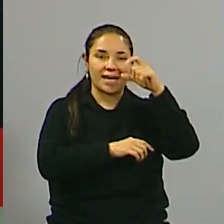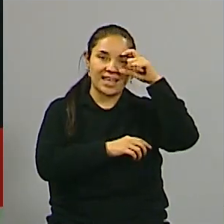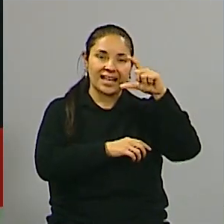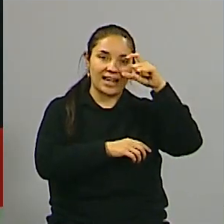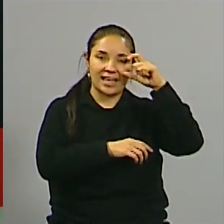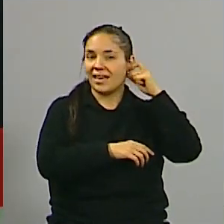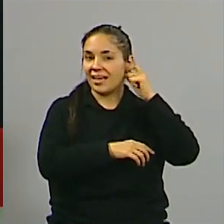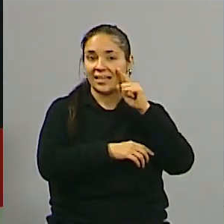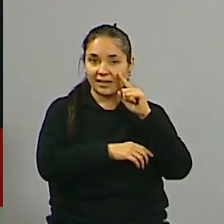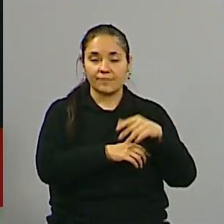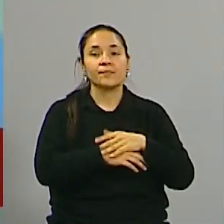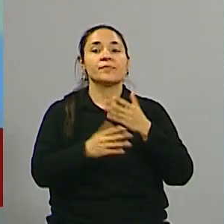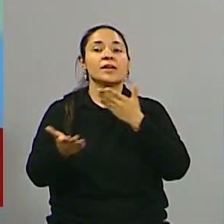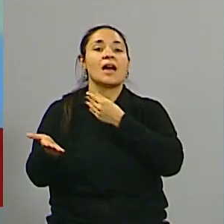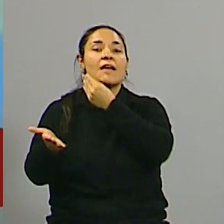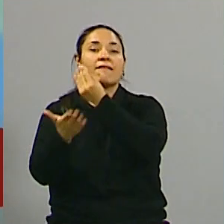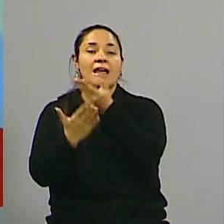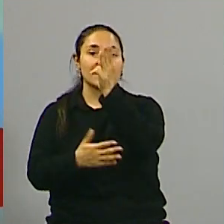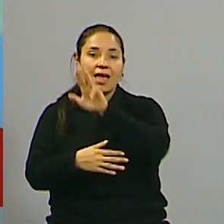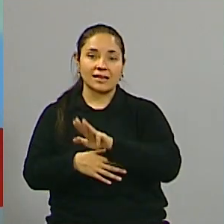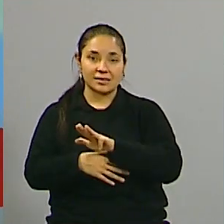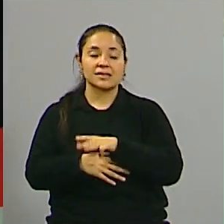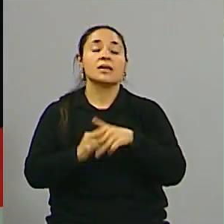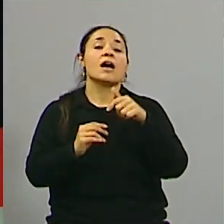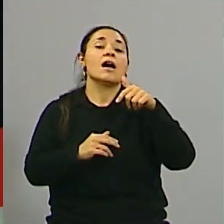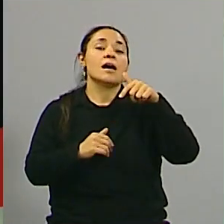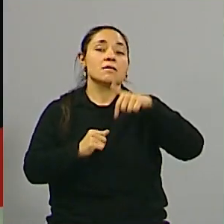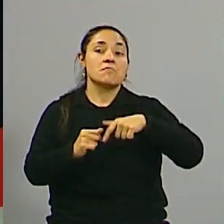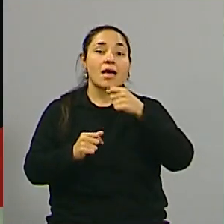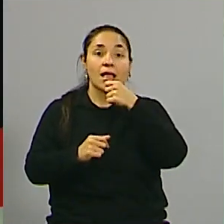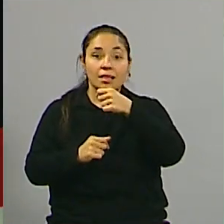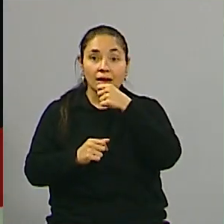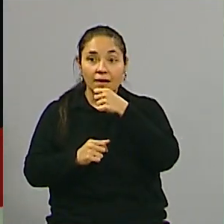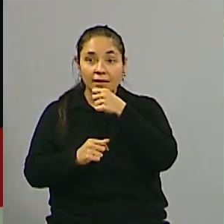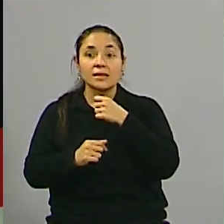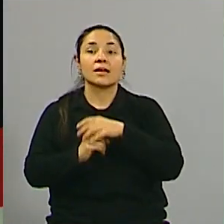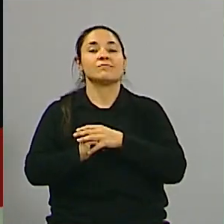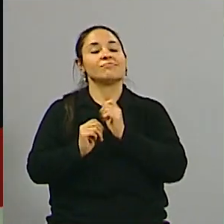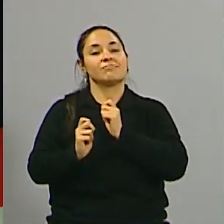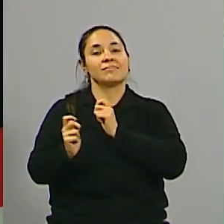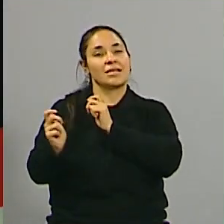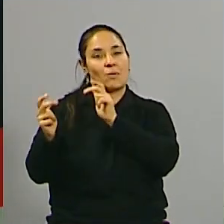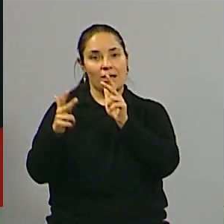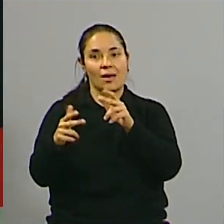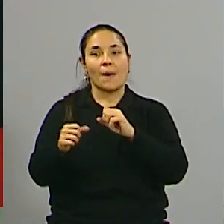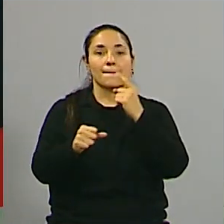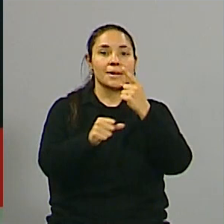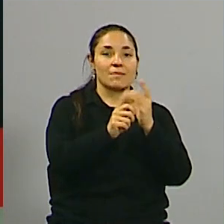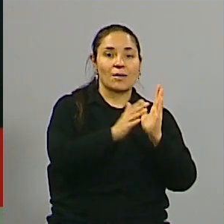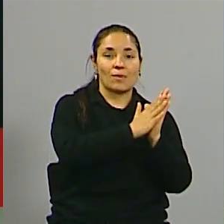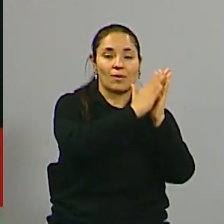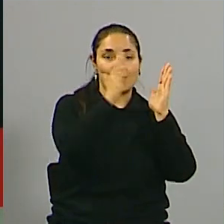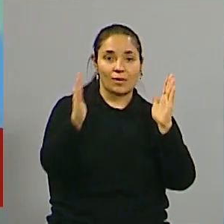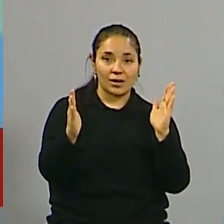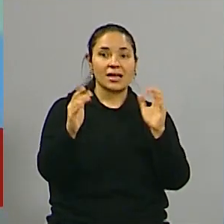la Regional Cuyo de ANSES, pero en este caso, por lo menos a esta entrevista, voy a decir, el primer bloque venimos como precandidato, el segundo